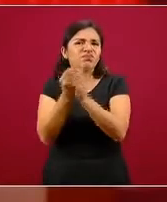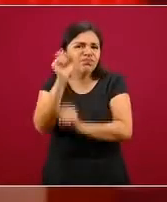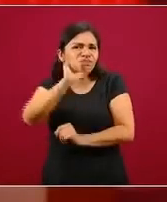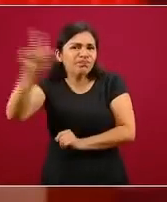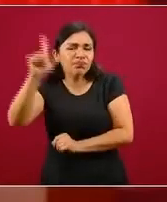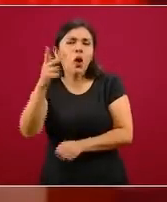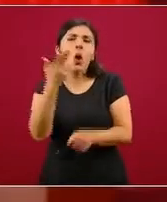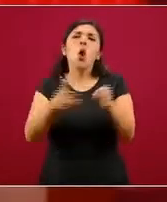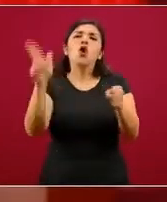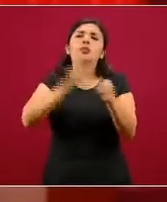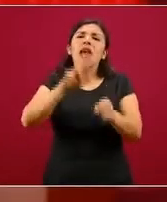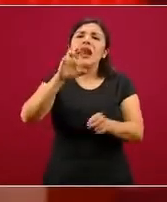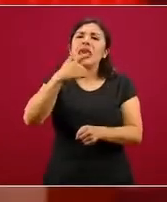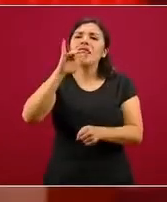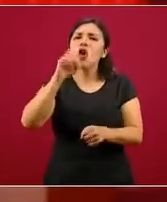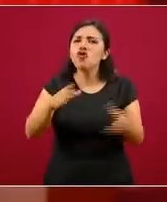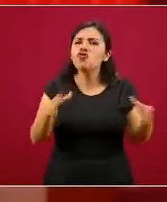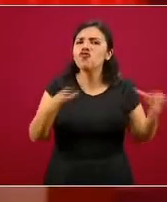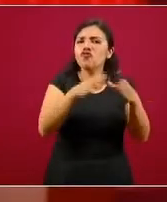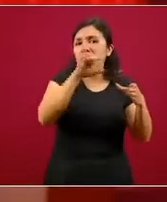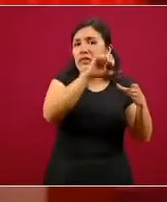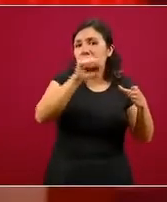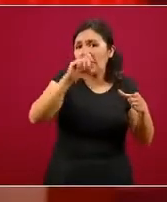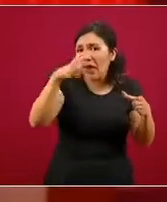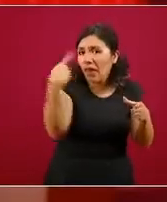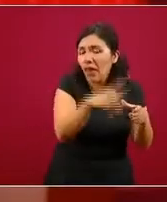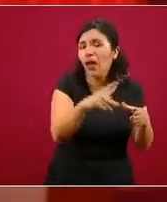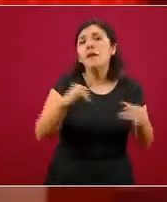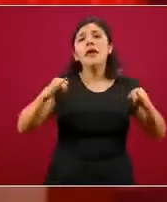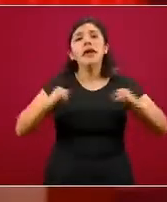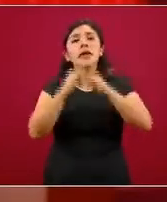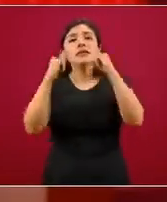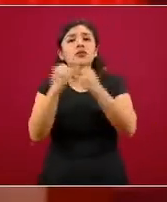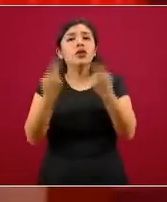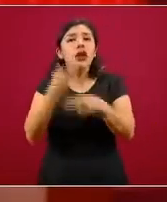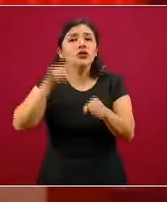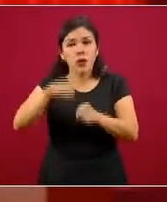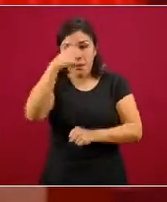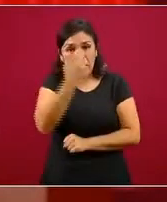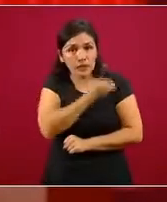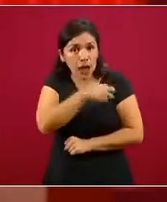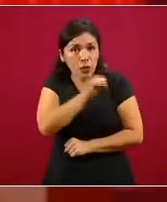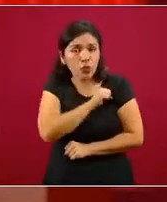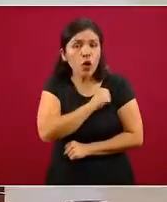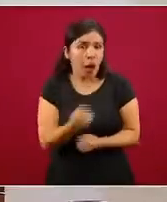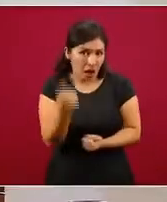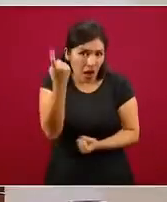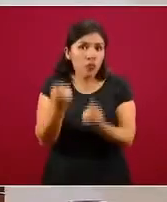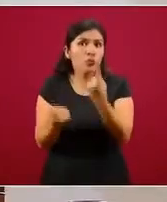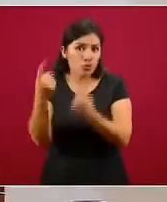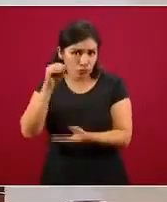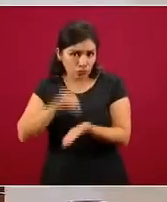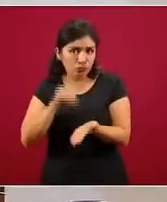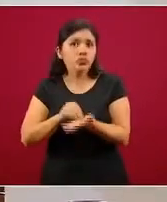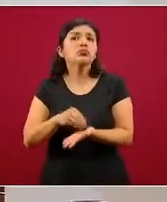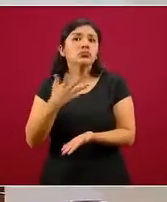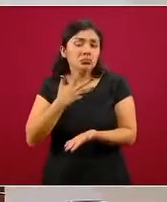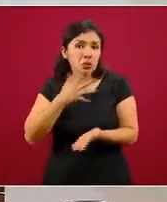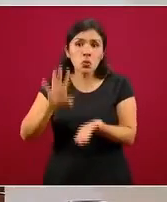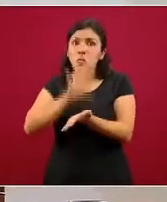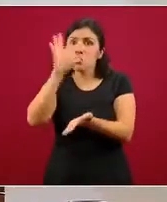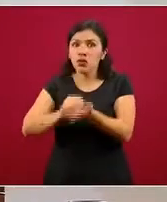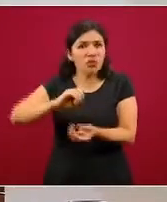hospitales regionales del ISSSTE, los institutos nacionales de salud, algunos de ellos total o